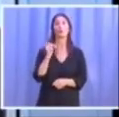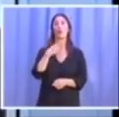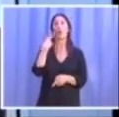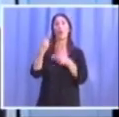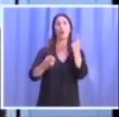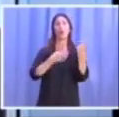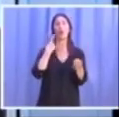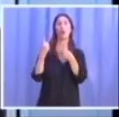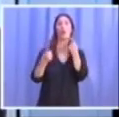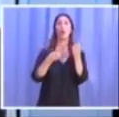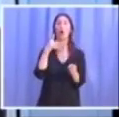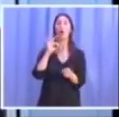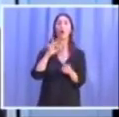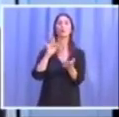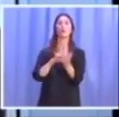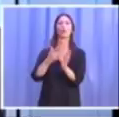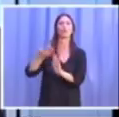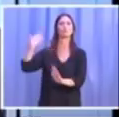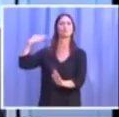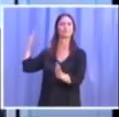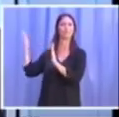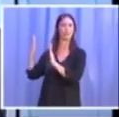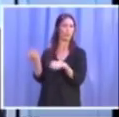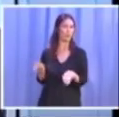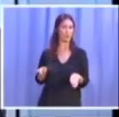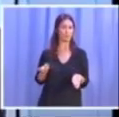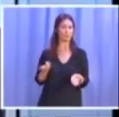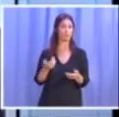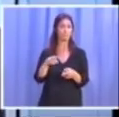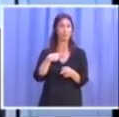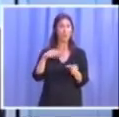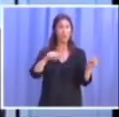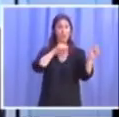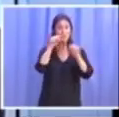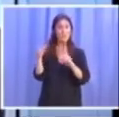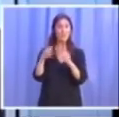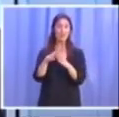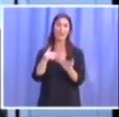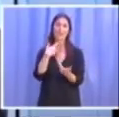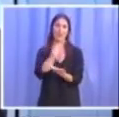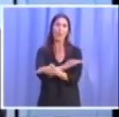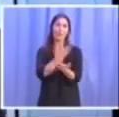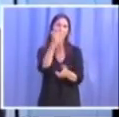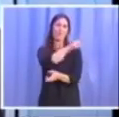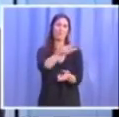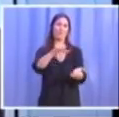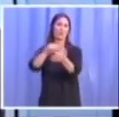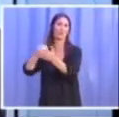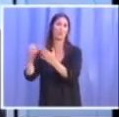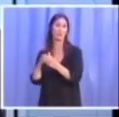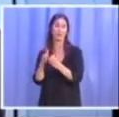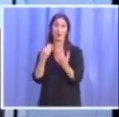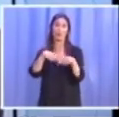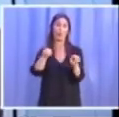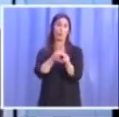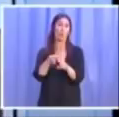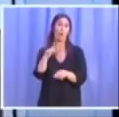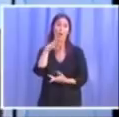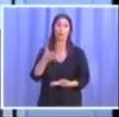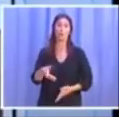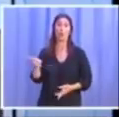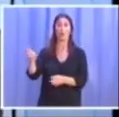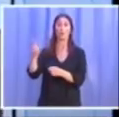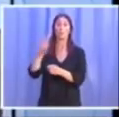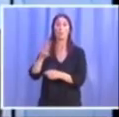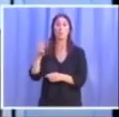o pertenece al pasado. Defender a Granada es confiar también en los granadinos y no como hoy el gobierno del Partido Popular y